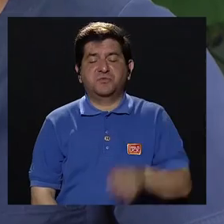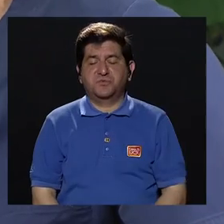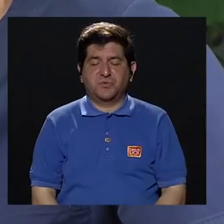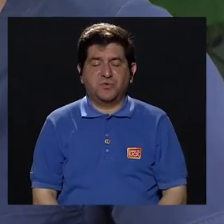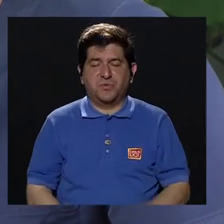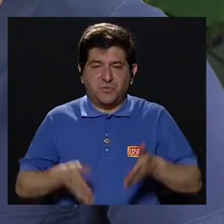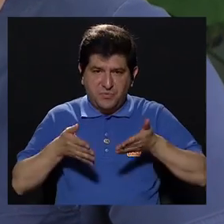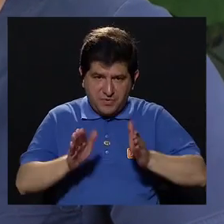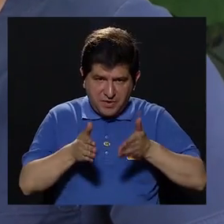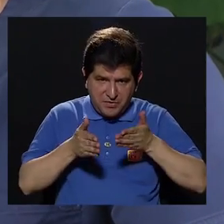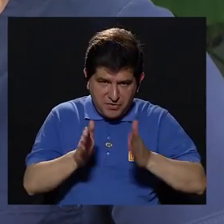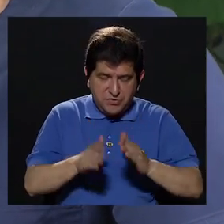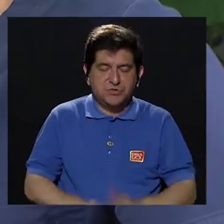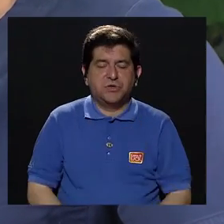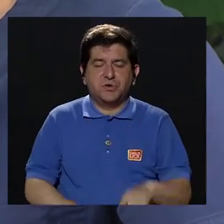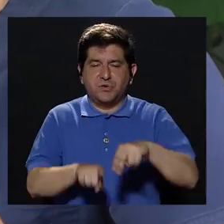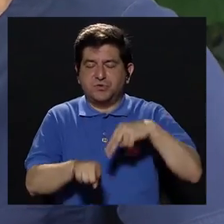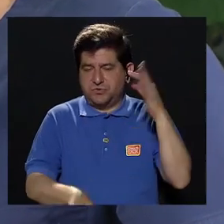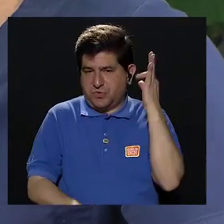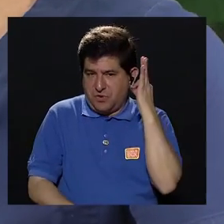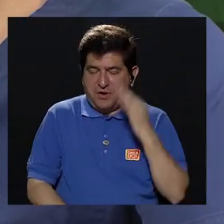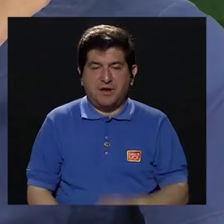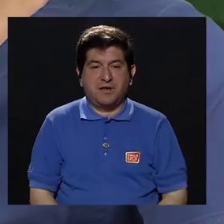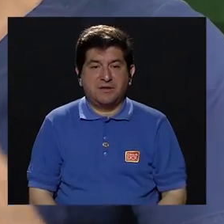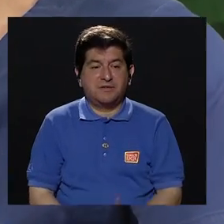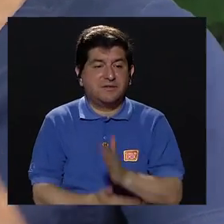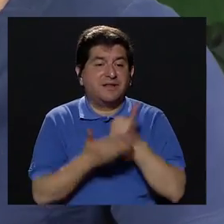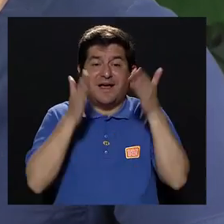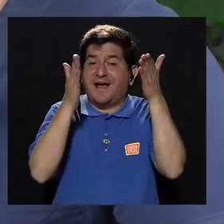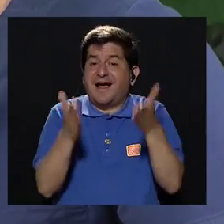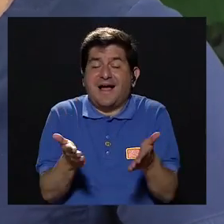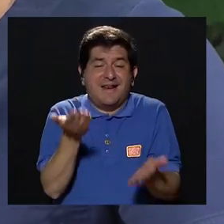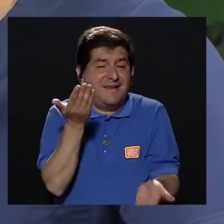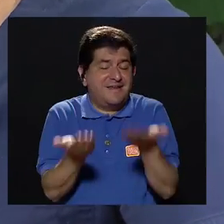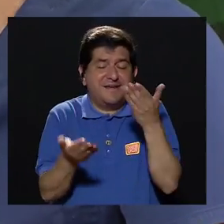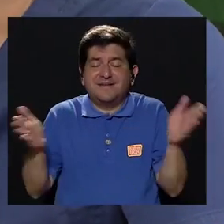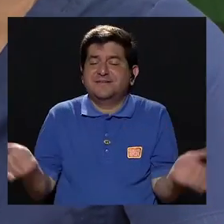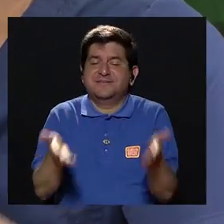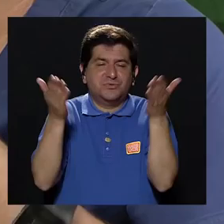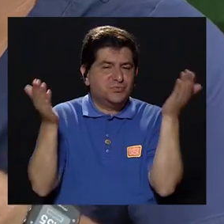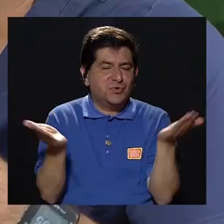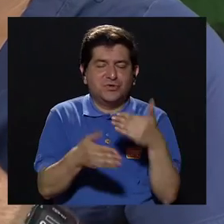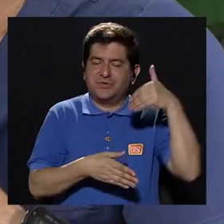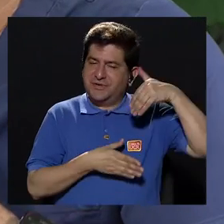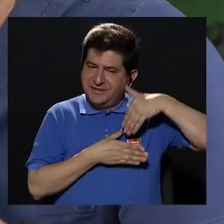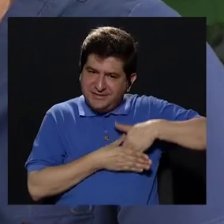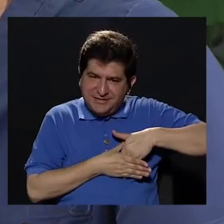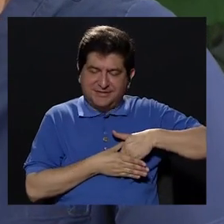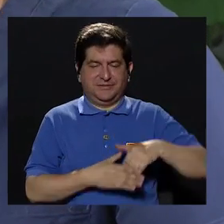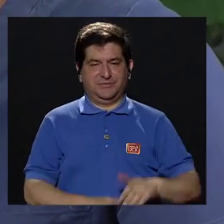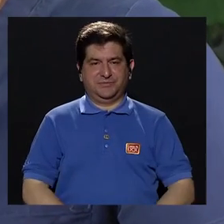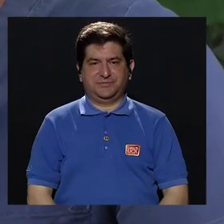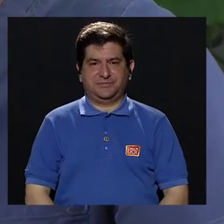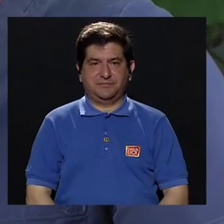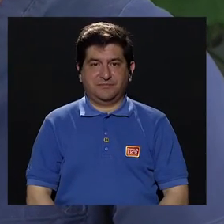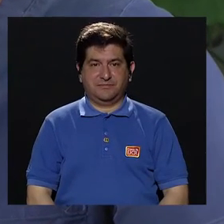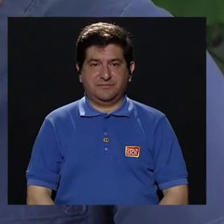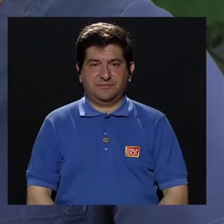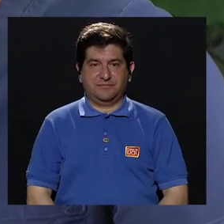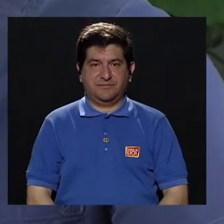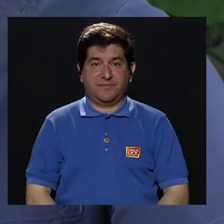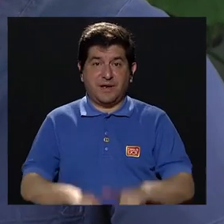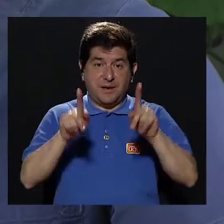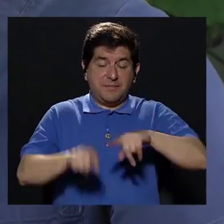futuro, en su hija, en su hijo, en su nieta, por alguien, lo tiene que motivar algo internamente. Los